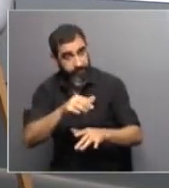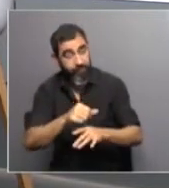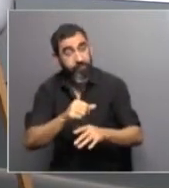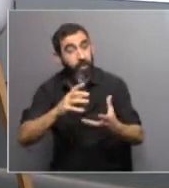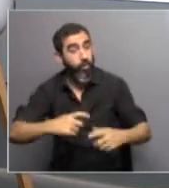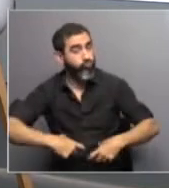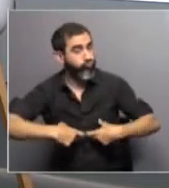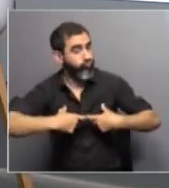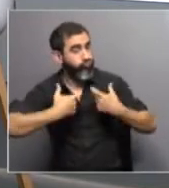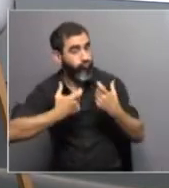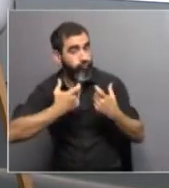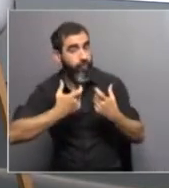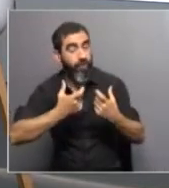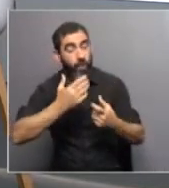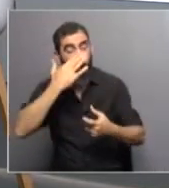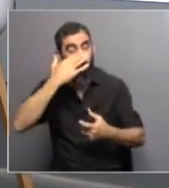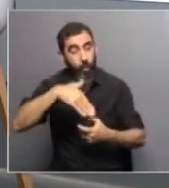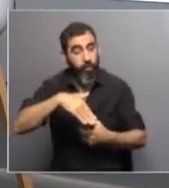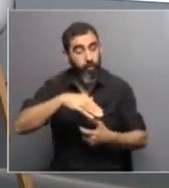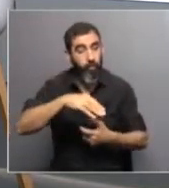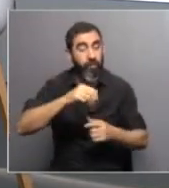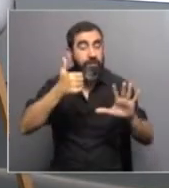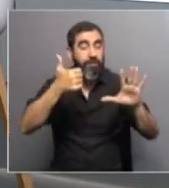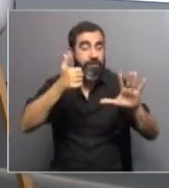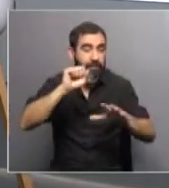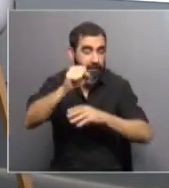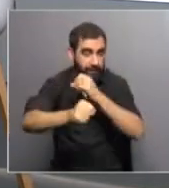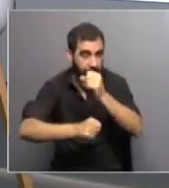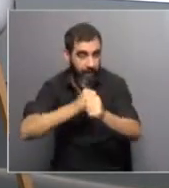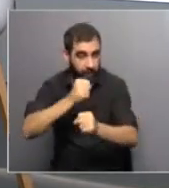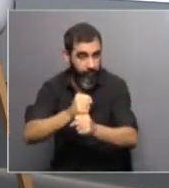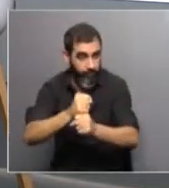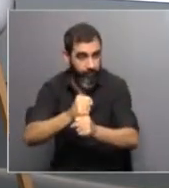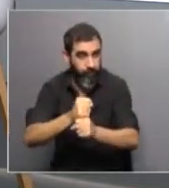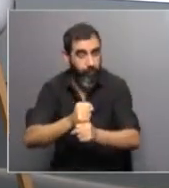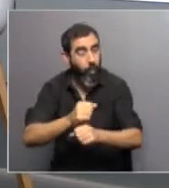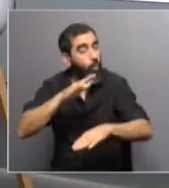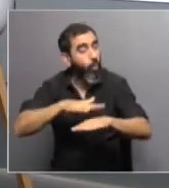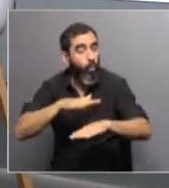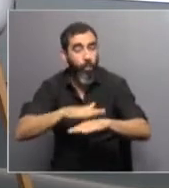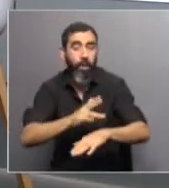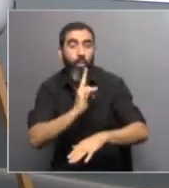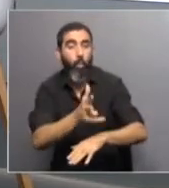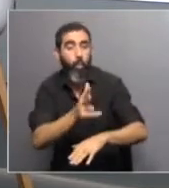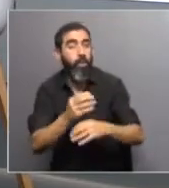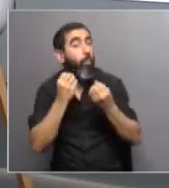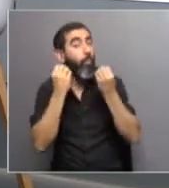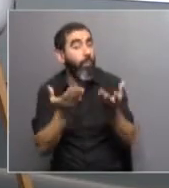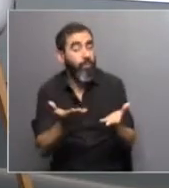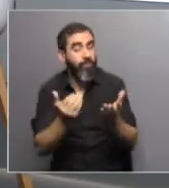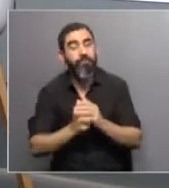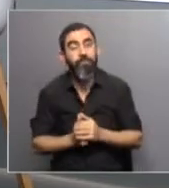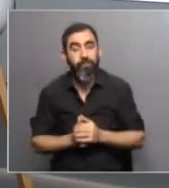el calentamiento en particular de los últimos 60 años es claramente debido a la acción humana. ¿Por qué? Porque lo que hace